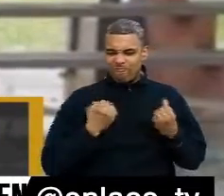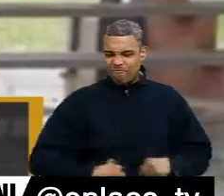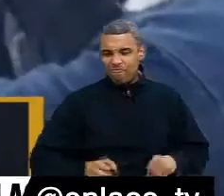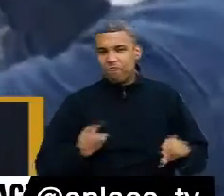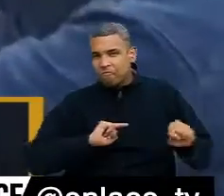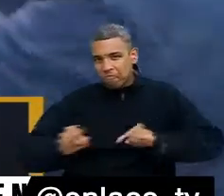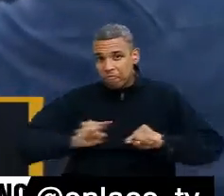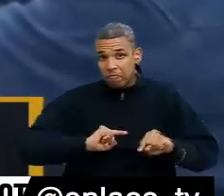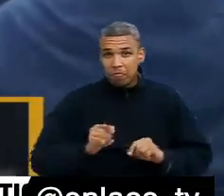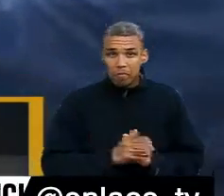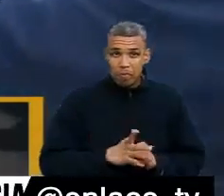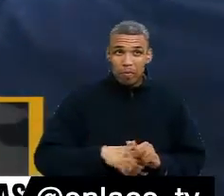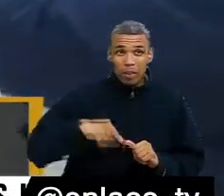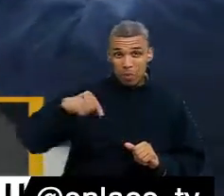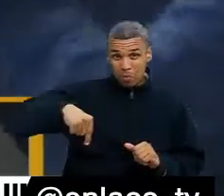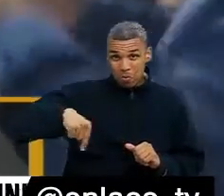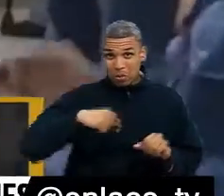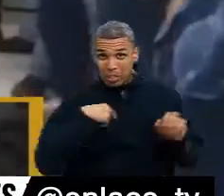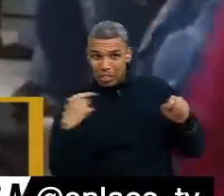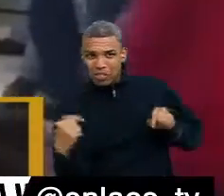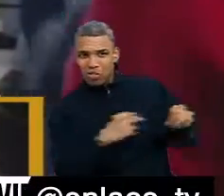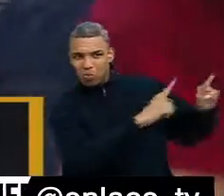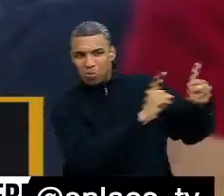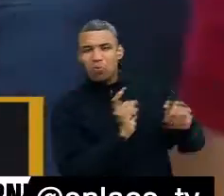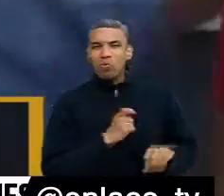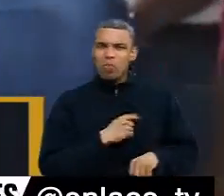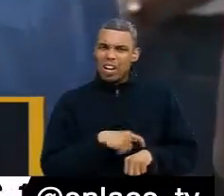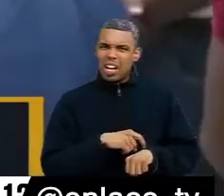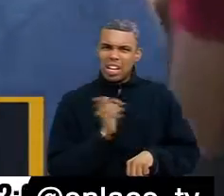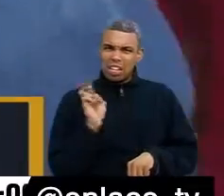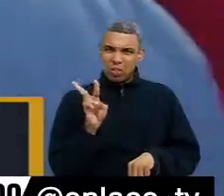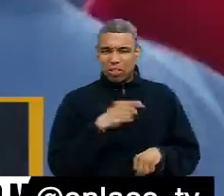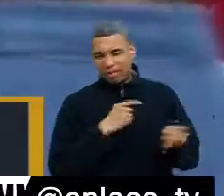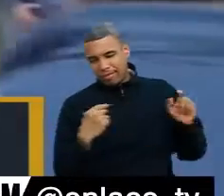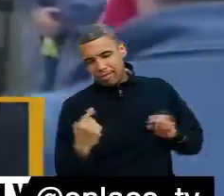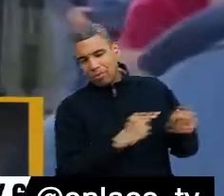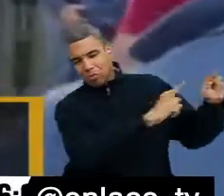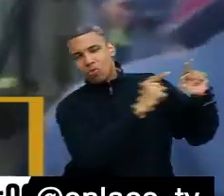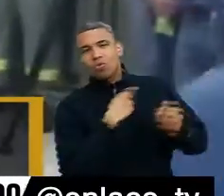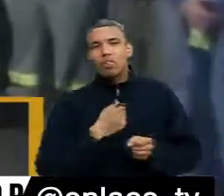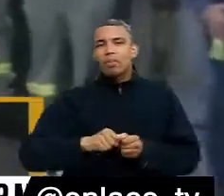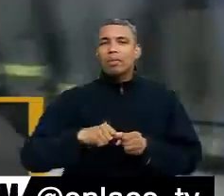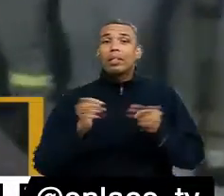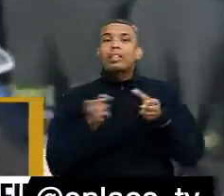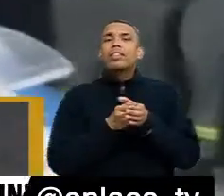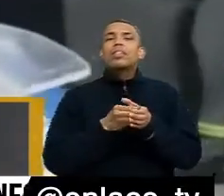oficial la entrega del campo a la compañía de petróleos en un acto que fue celebrado por dirigentes de la Uso y